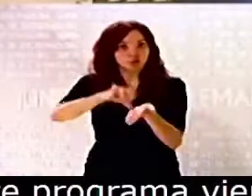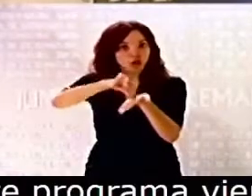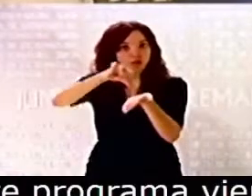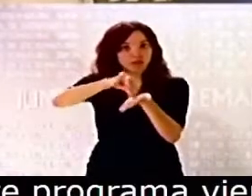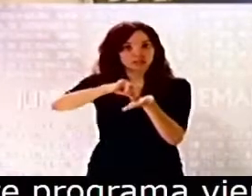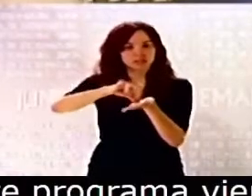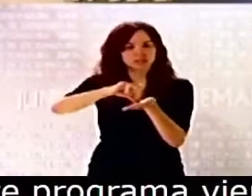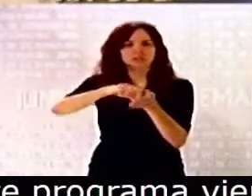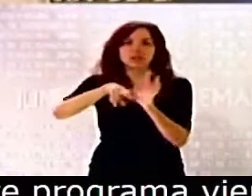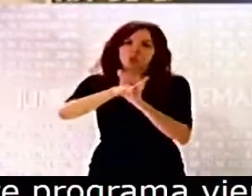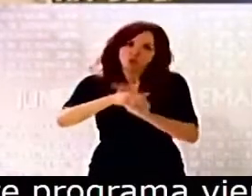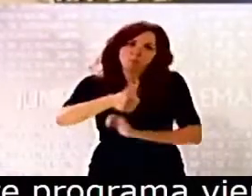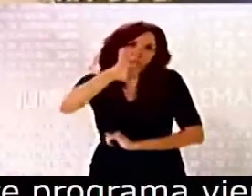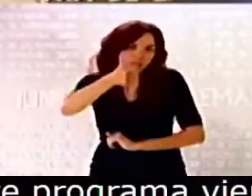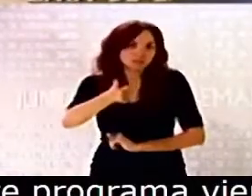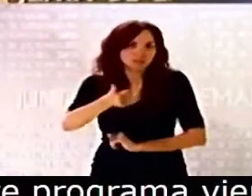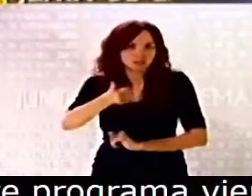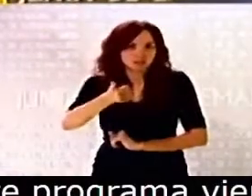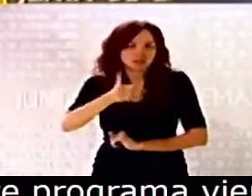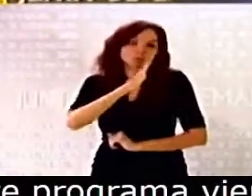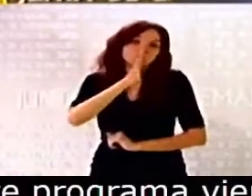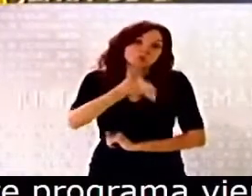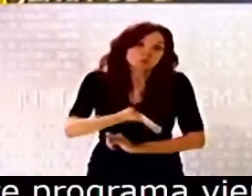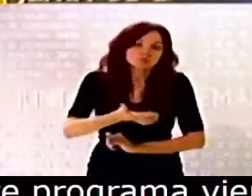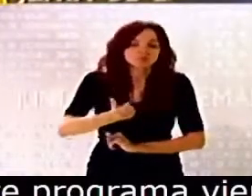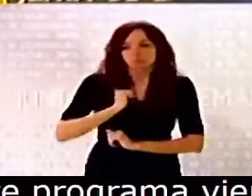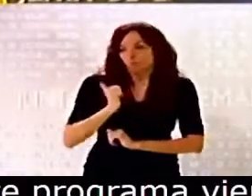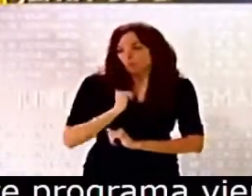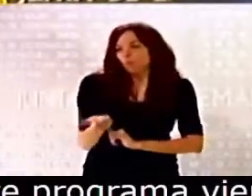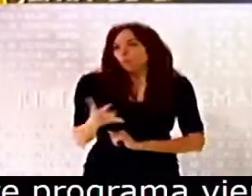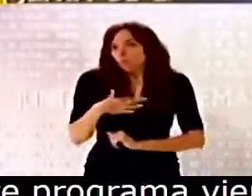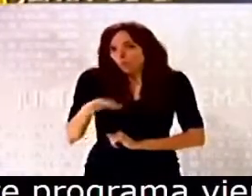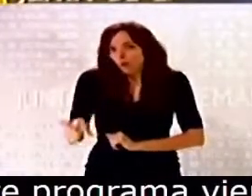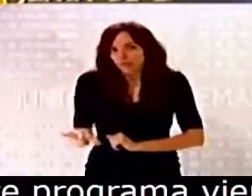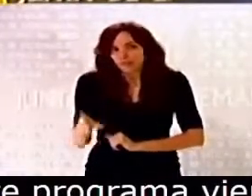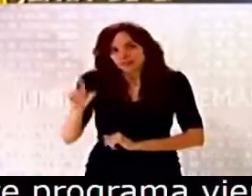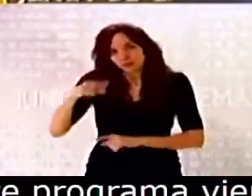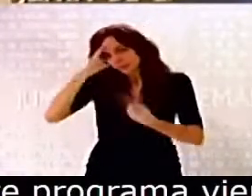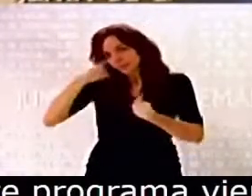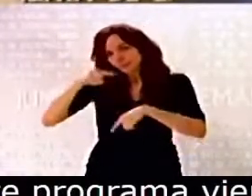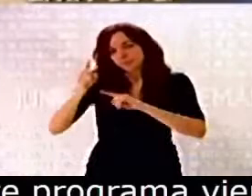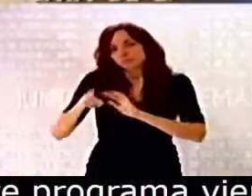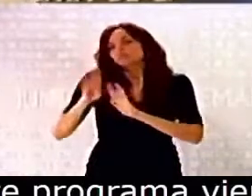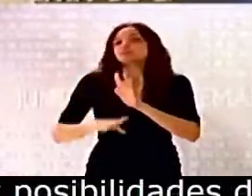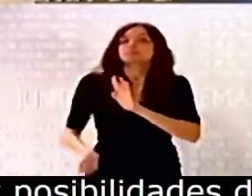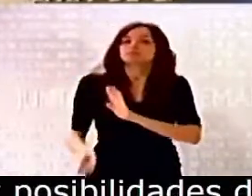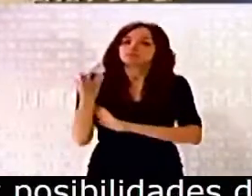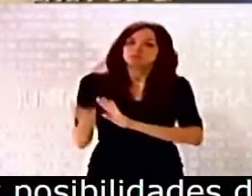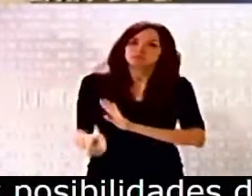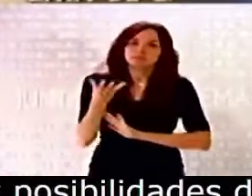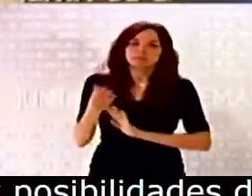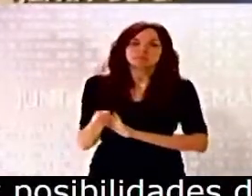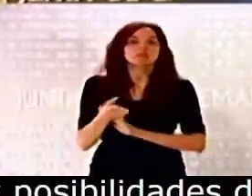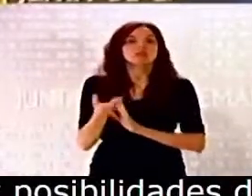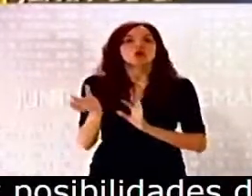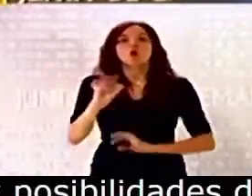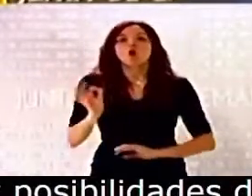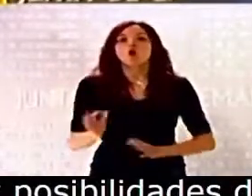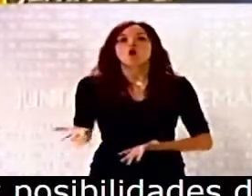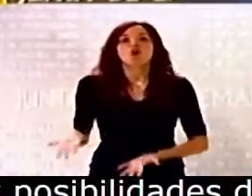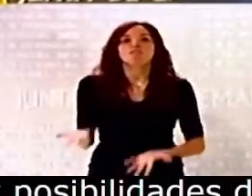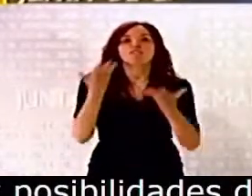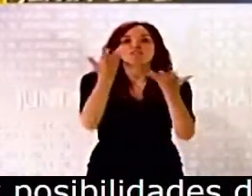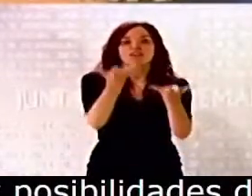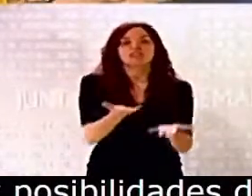con muchos más recursos y, por tanto, posibilidades de poner en marcha este tipo de programas y de oferta de ocio